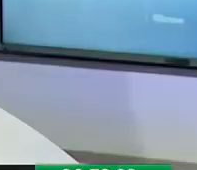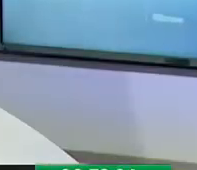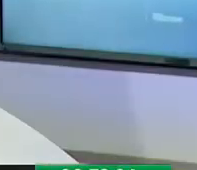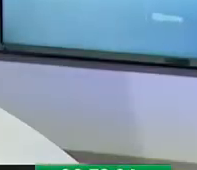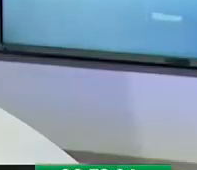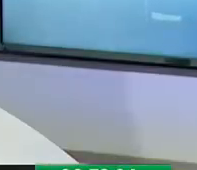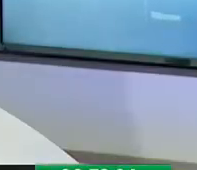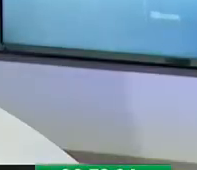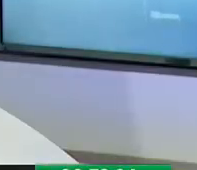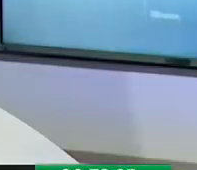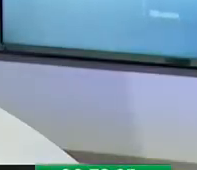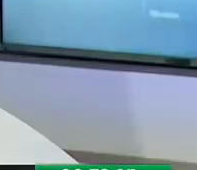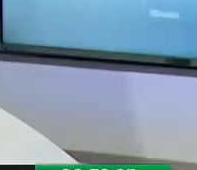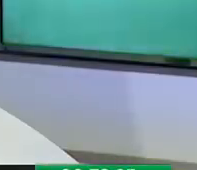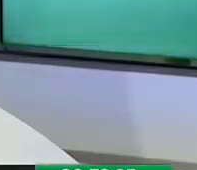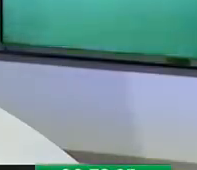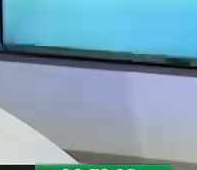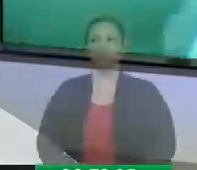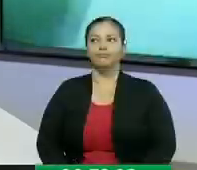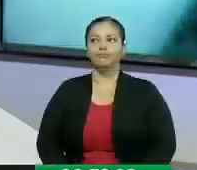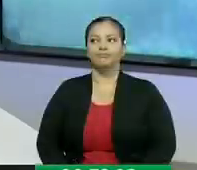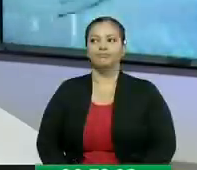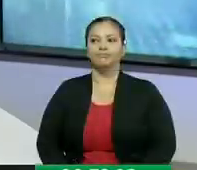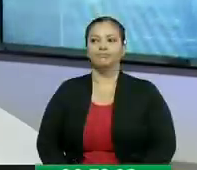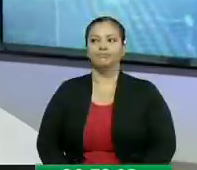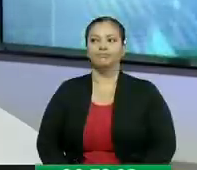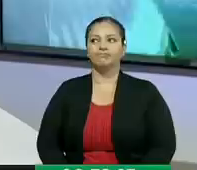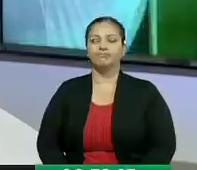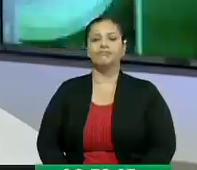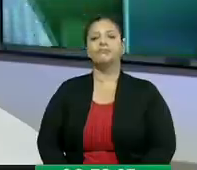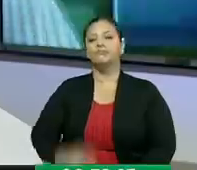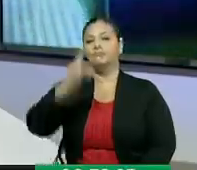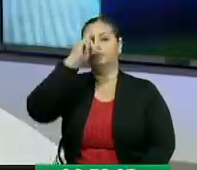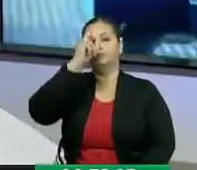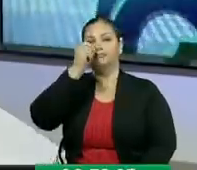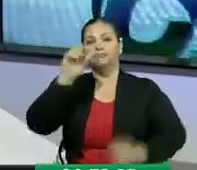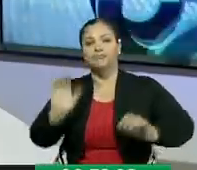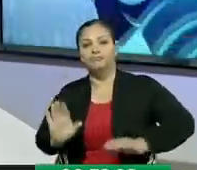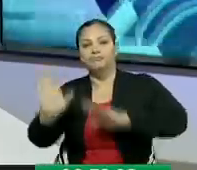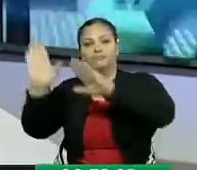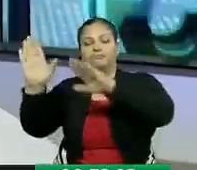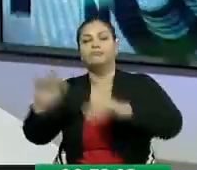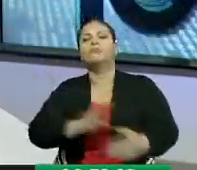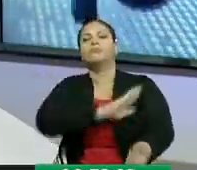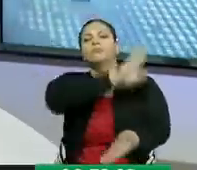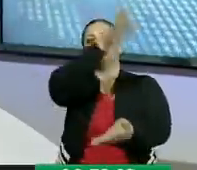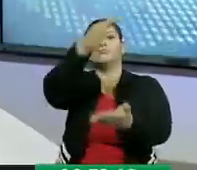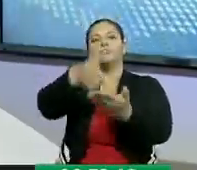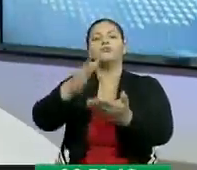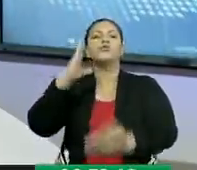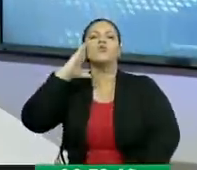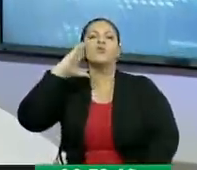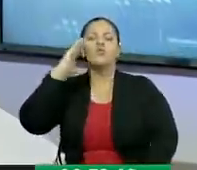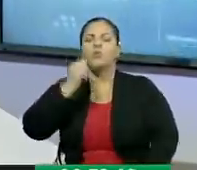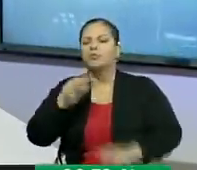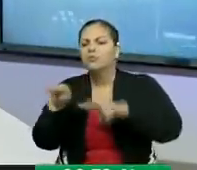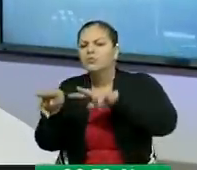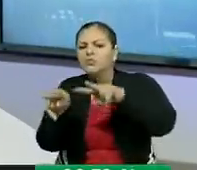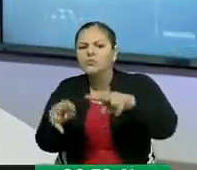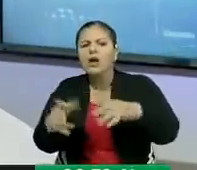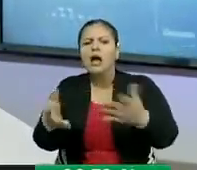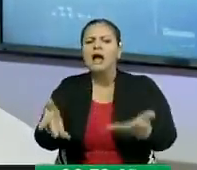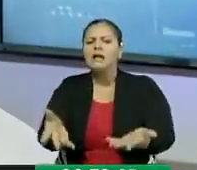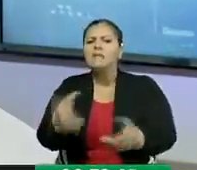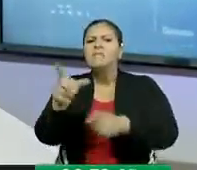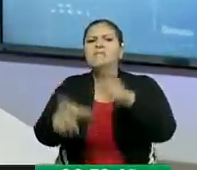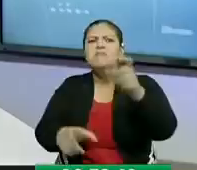se trasladó hasta Cuenca para constatar personalmente el estado de los heridos del fatal accidente del bus que transportaba